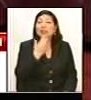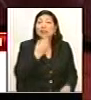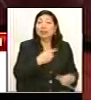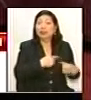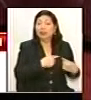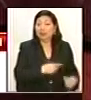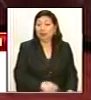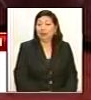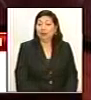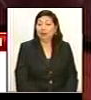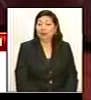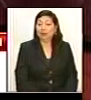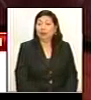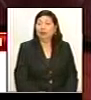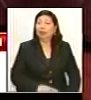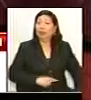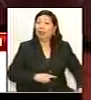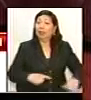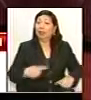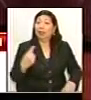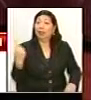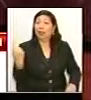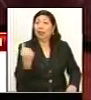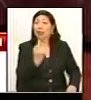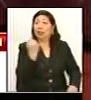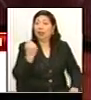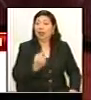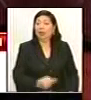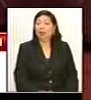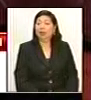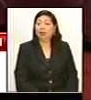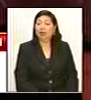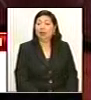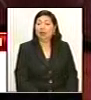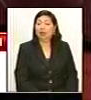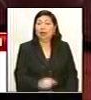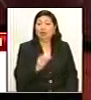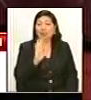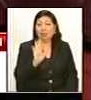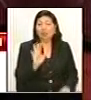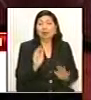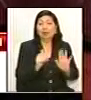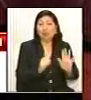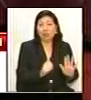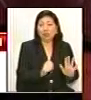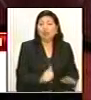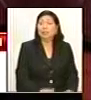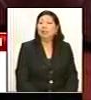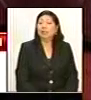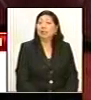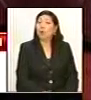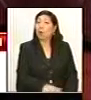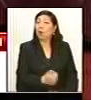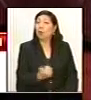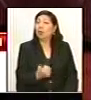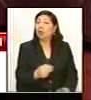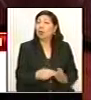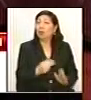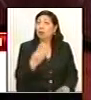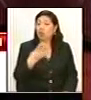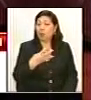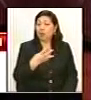competencia? La gerencia general es 5 y 6 administrativo, y de E4